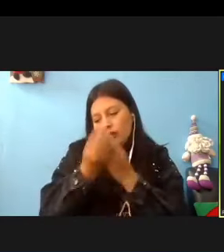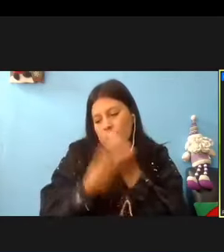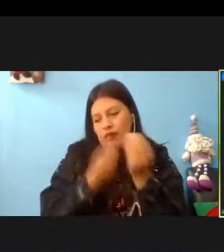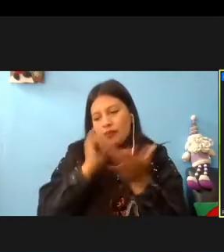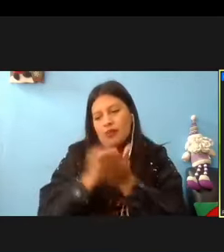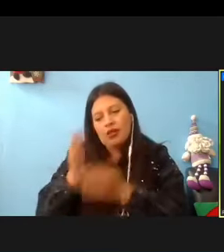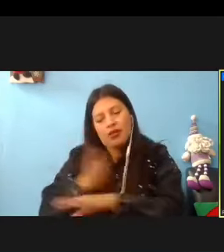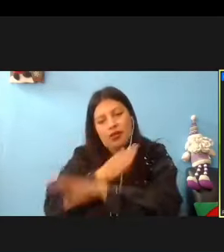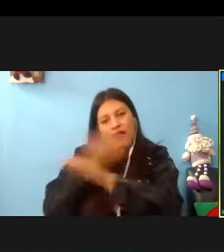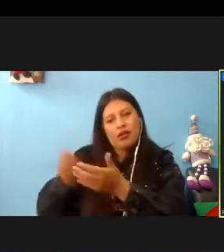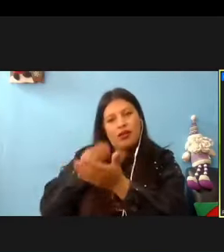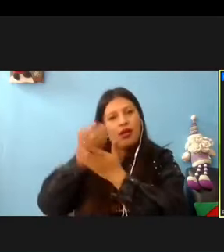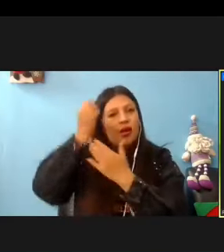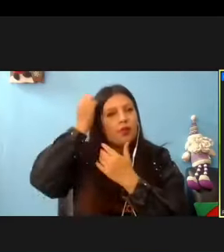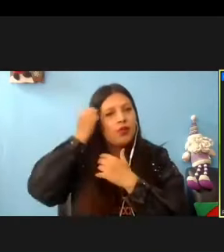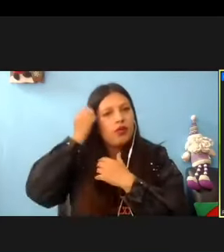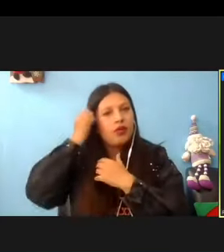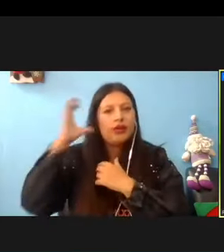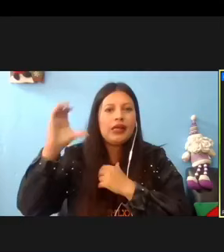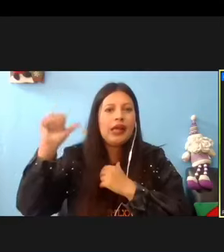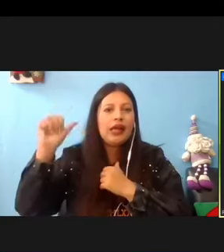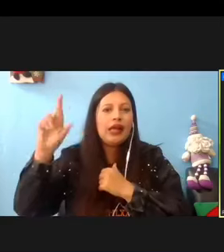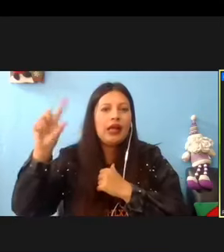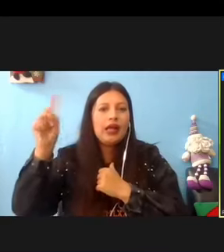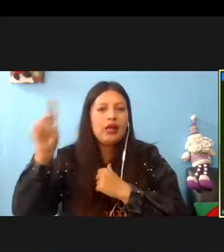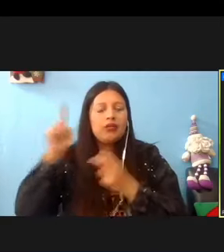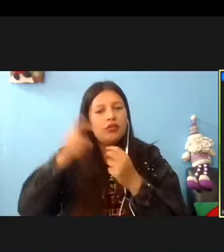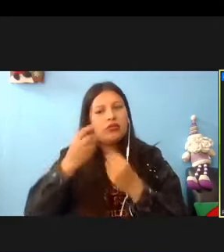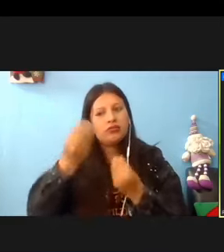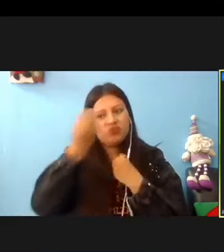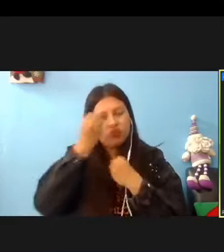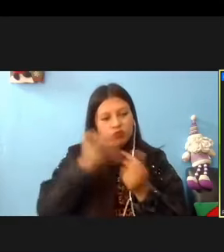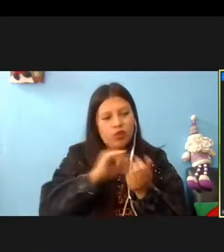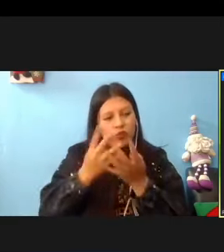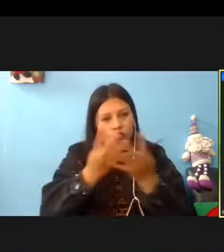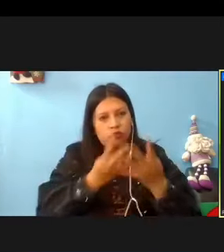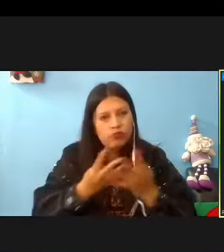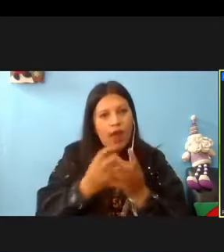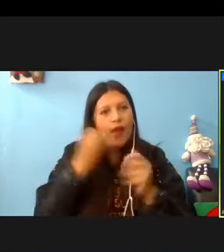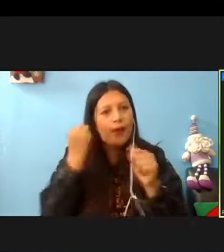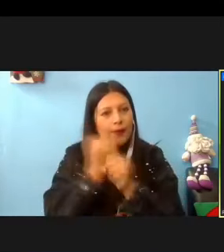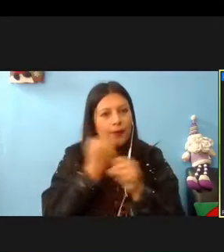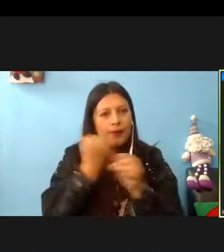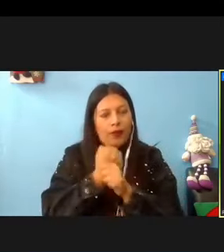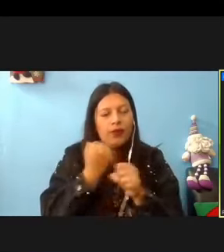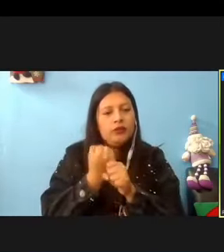plantea el profesor Carlos Reina, debemos conformarnos en una red, en un trabajo